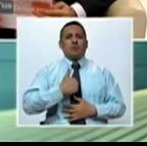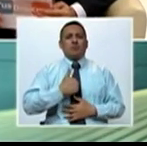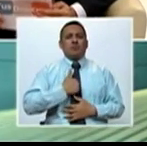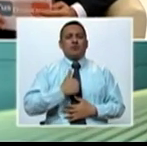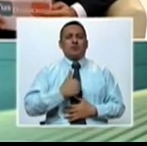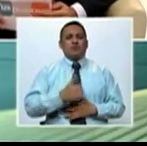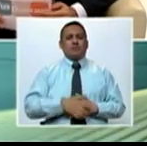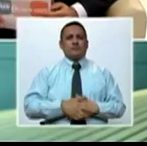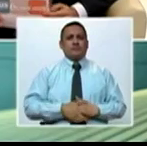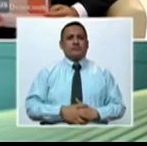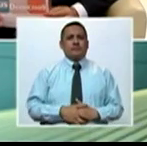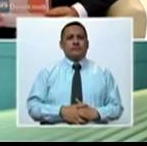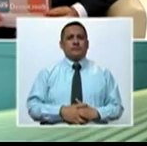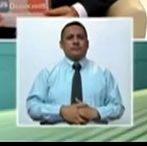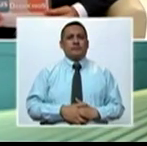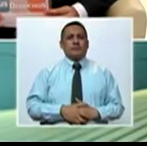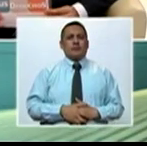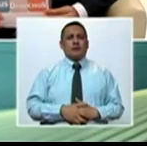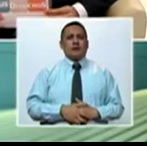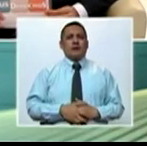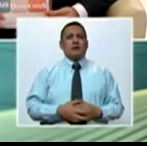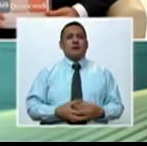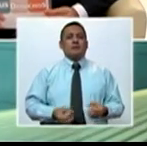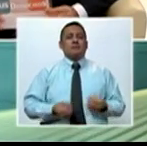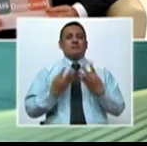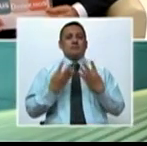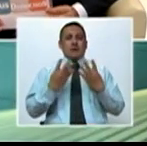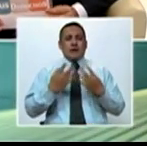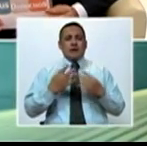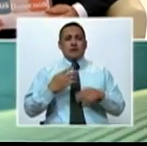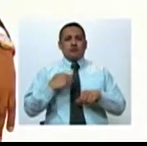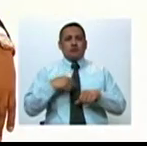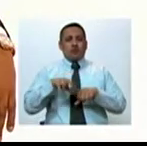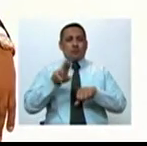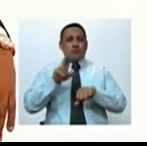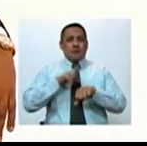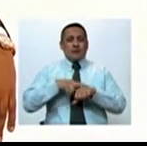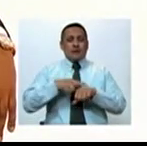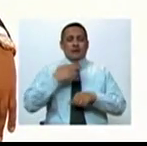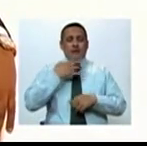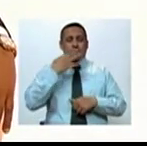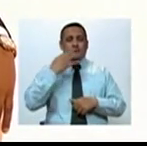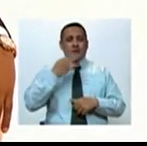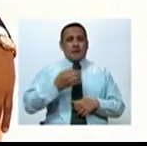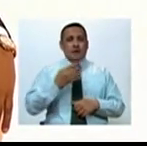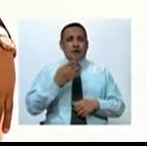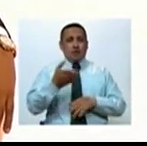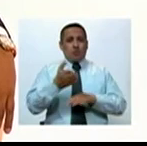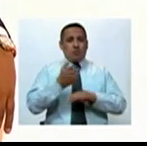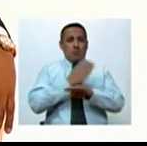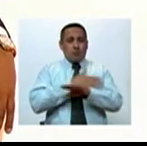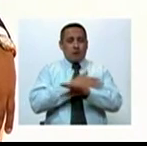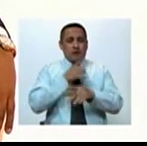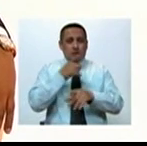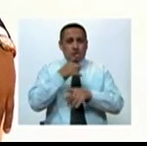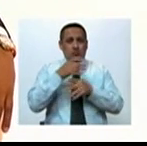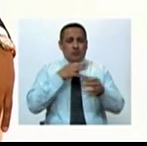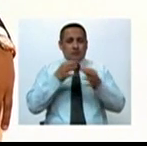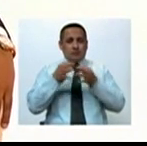propia. Bueno, normalmente, efectivamente, como bien